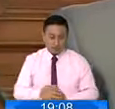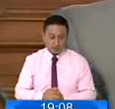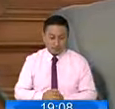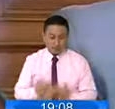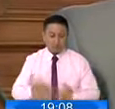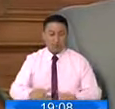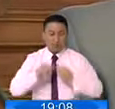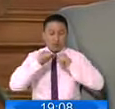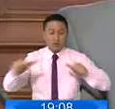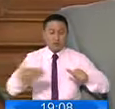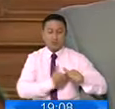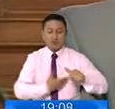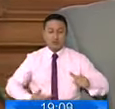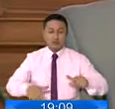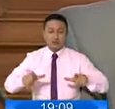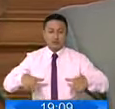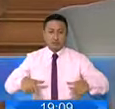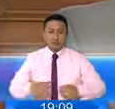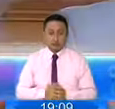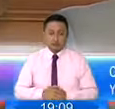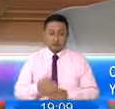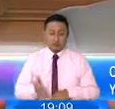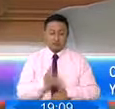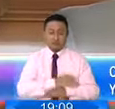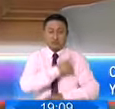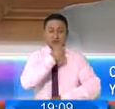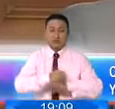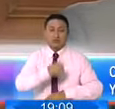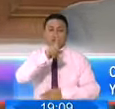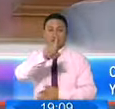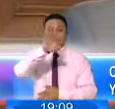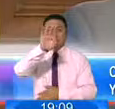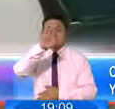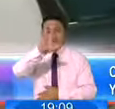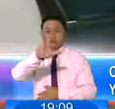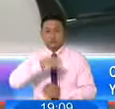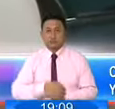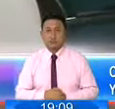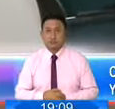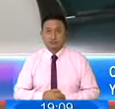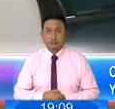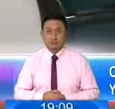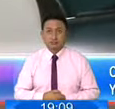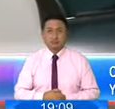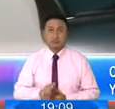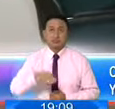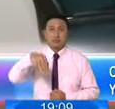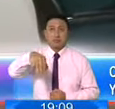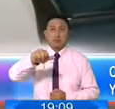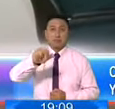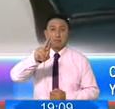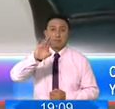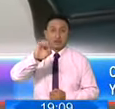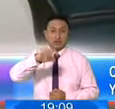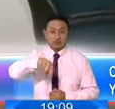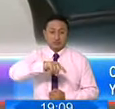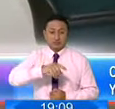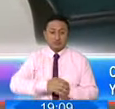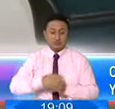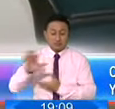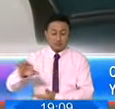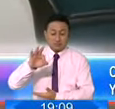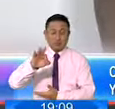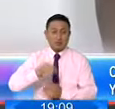anuncio del presidente Lenín Moreno, quien emitió el decreto 193. Para Mario Melo, representante legal de la Fundación